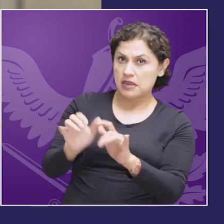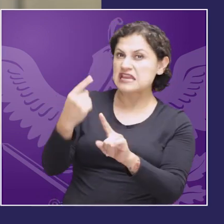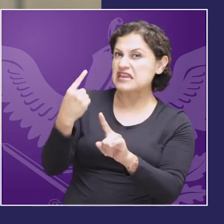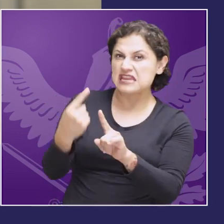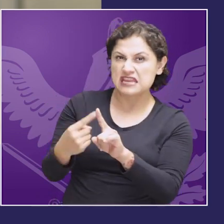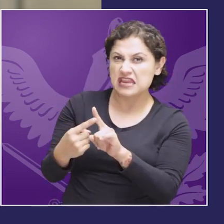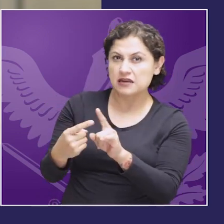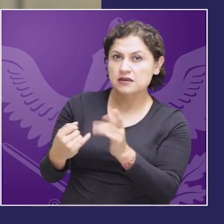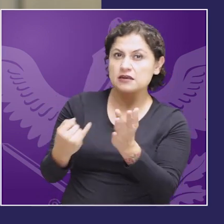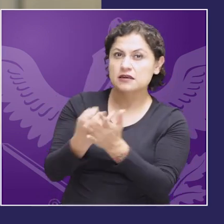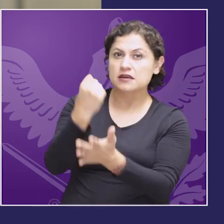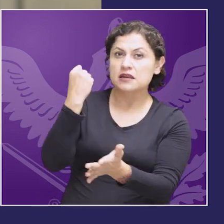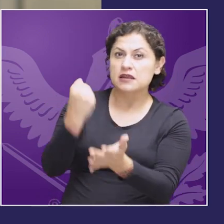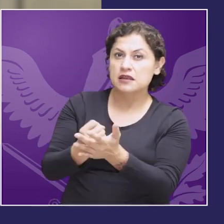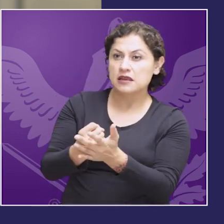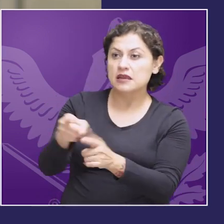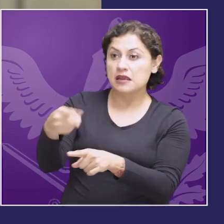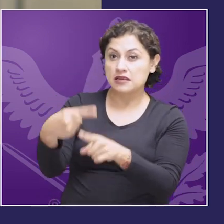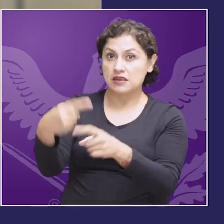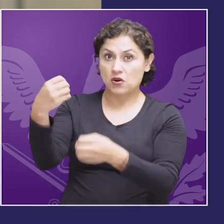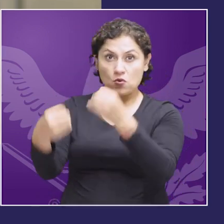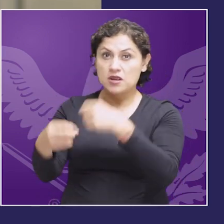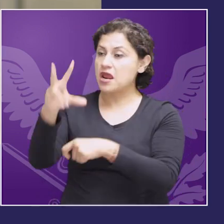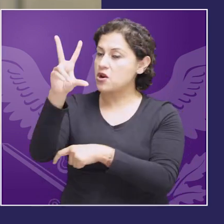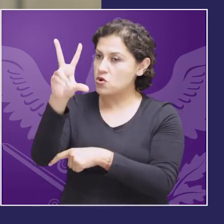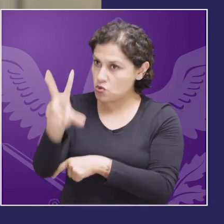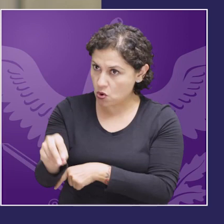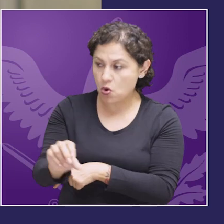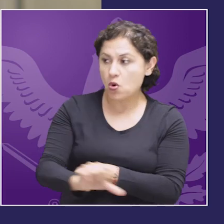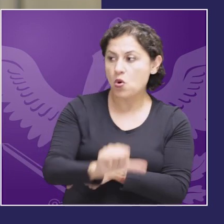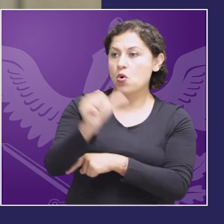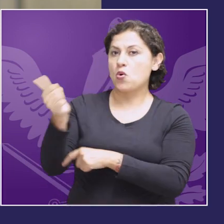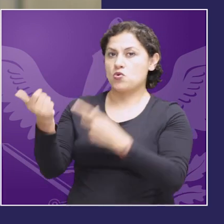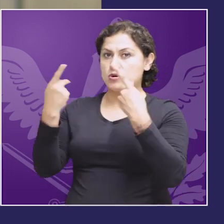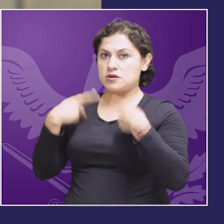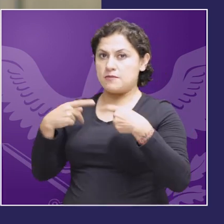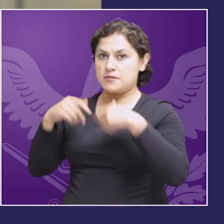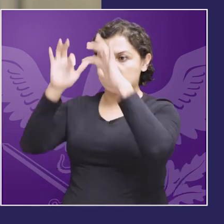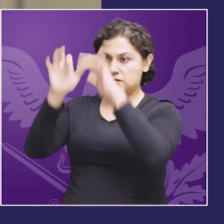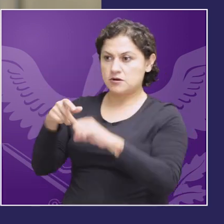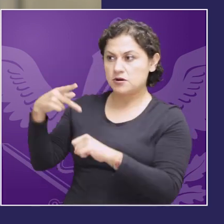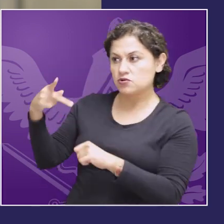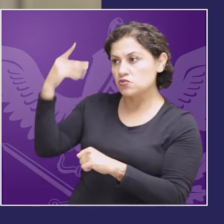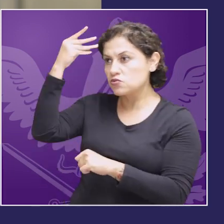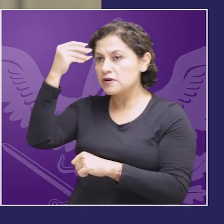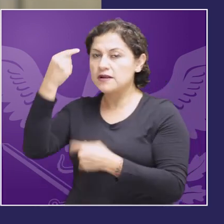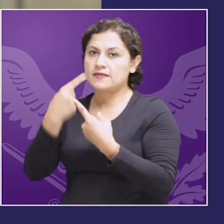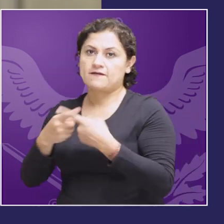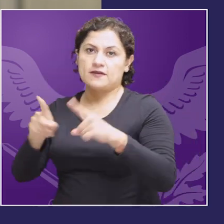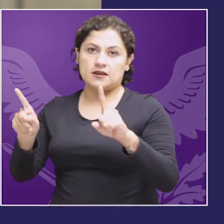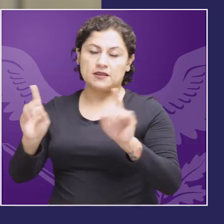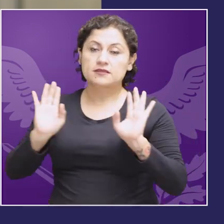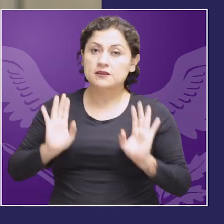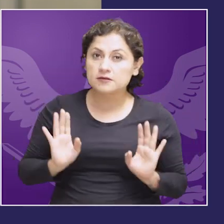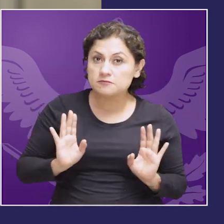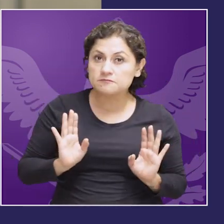invitarían a hacer reflexiones diferentes. Pero no tengo creo que hay que insistir en que las personas se convenzan y